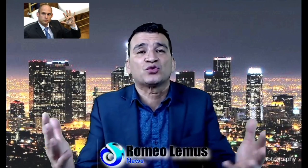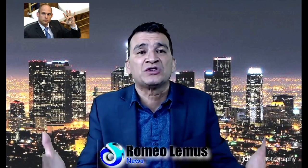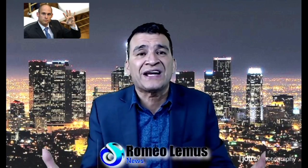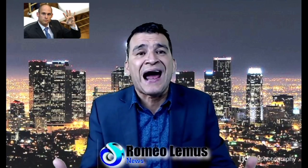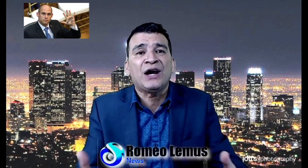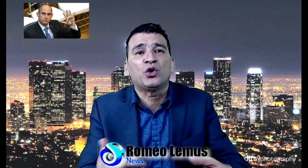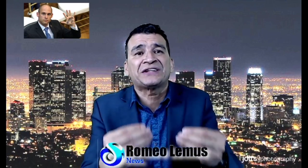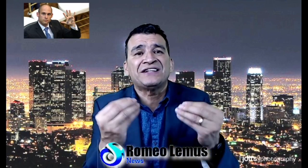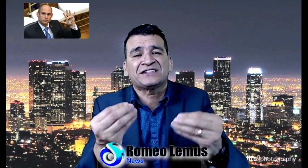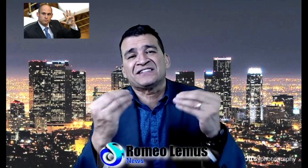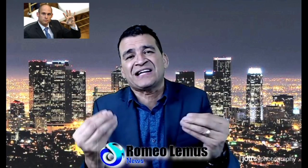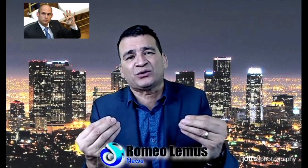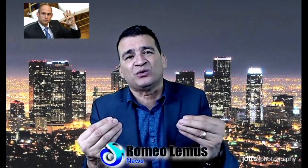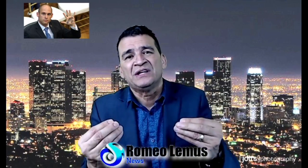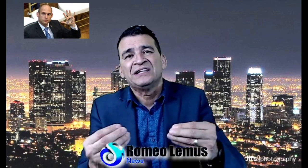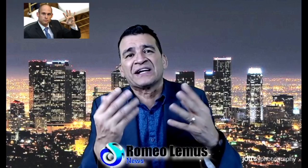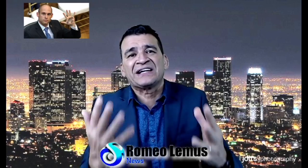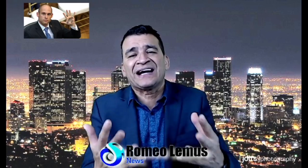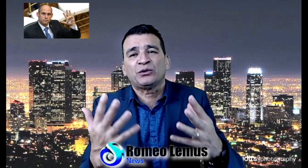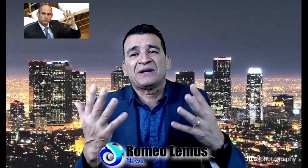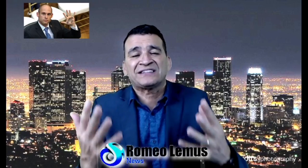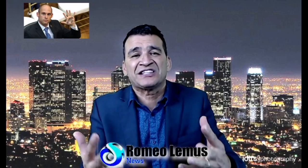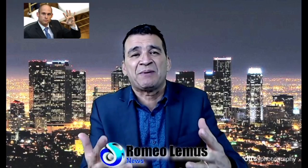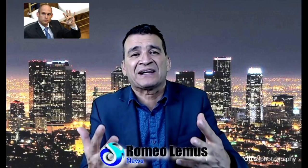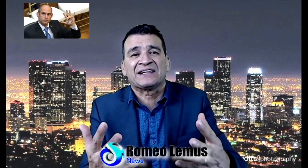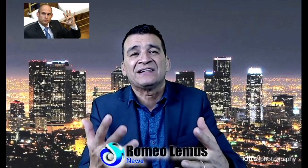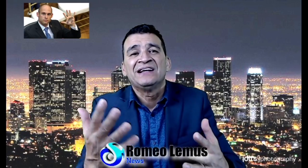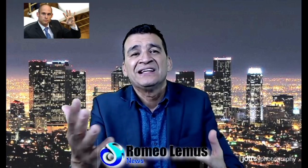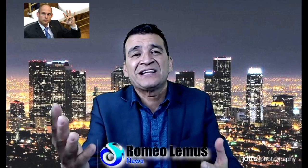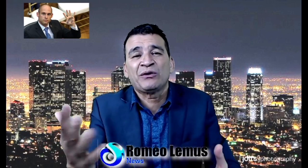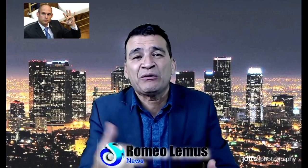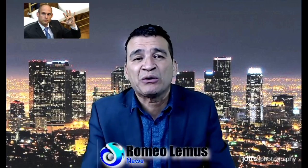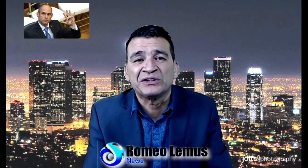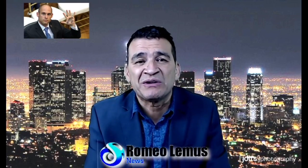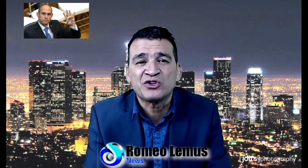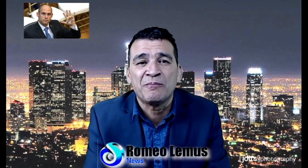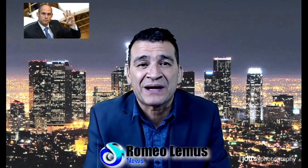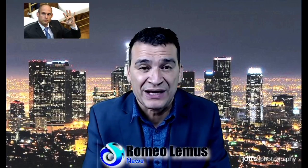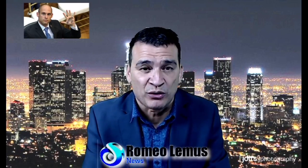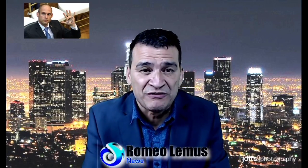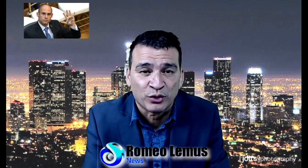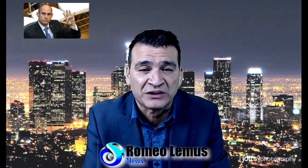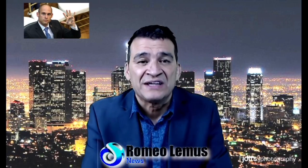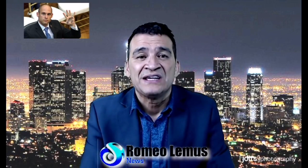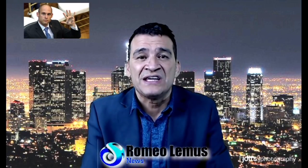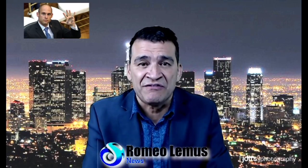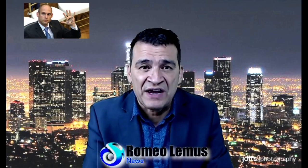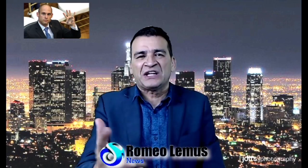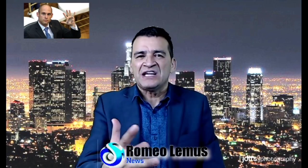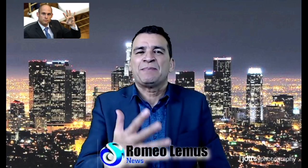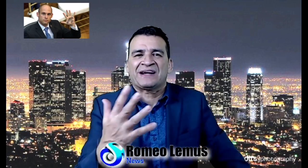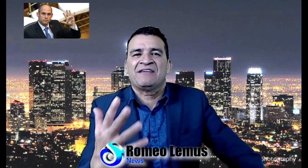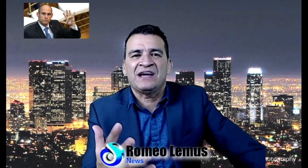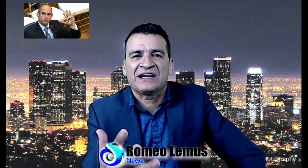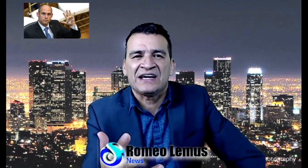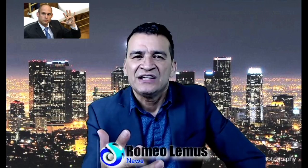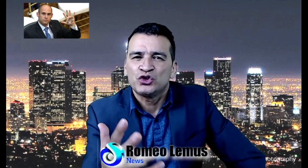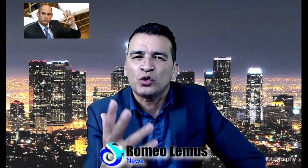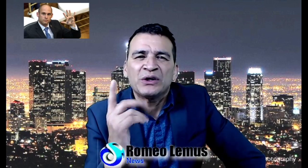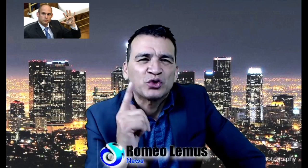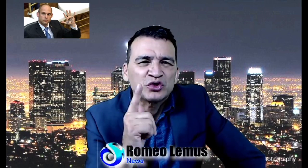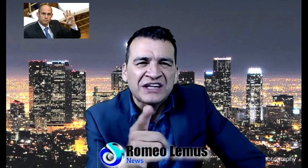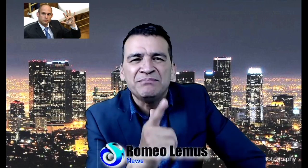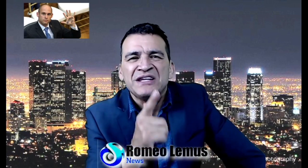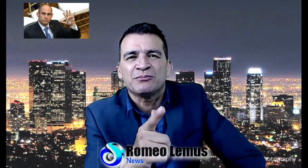nunca escuchar algo tan sensato de Ricardo Velázquez Parker. Se lo dejo a continuación para que lo disfrute y vea, y para que vea que